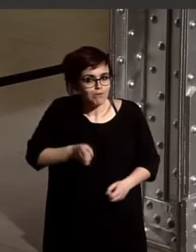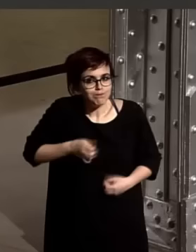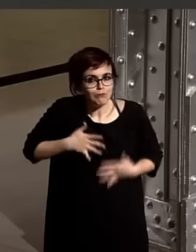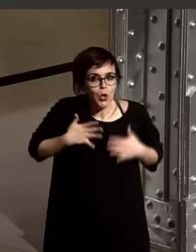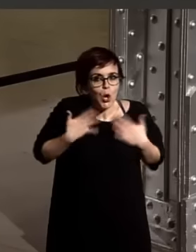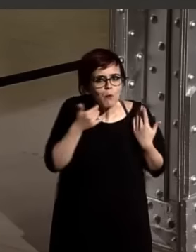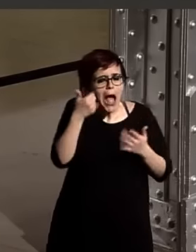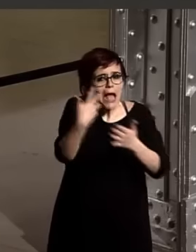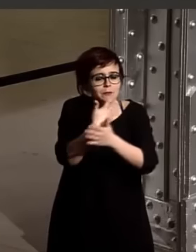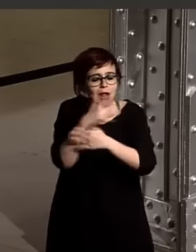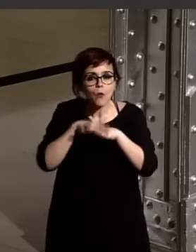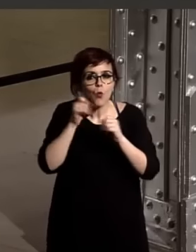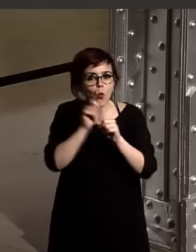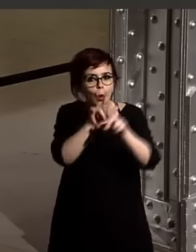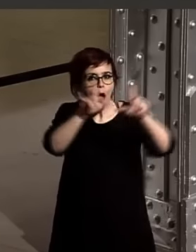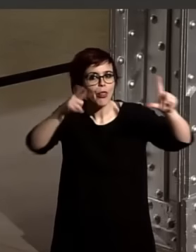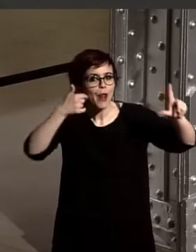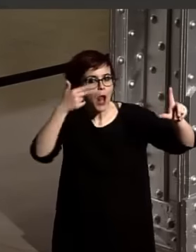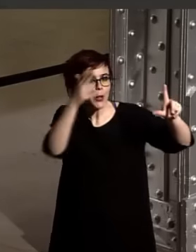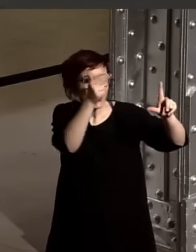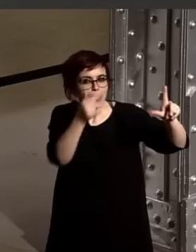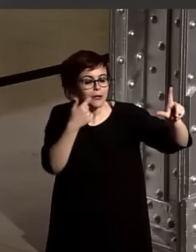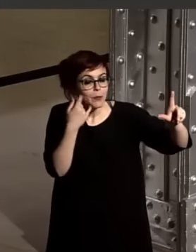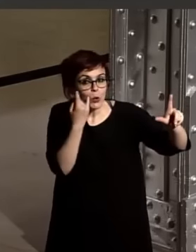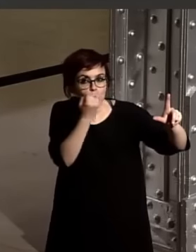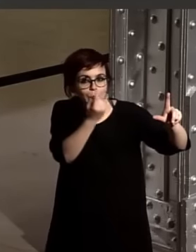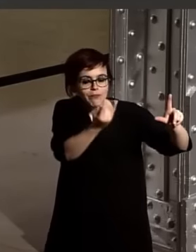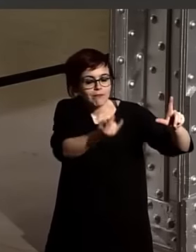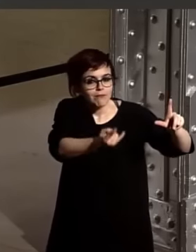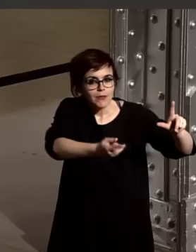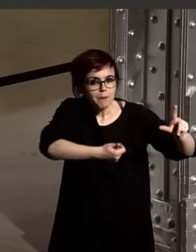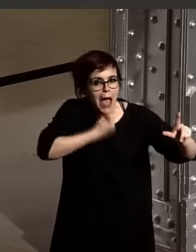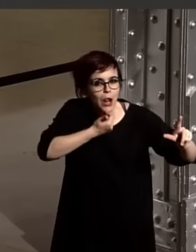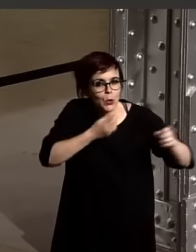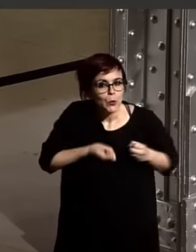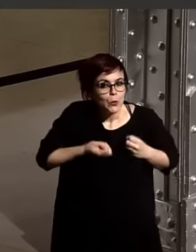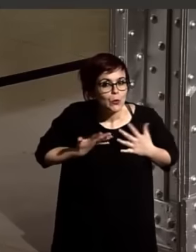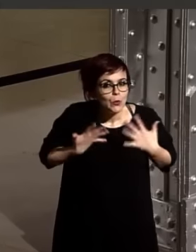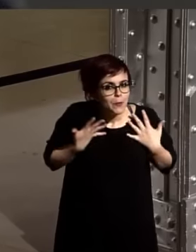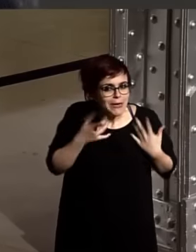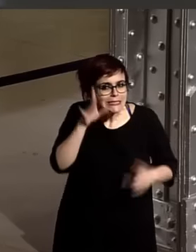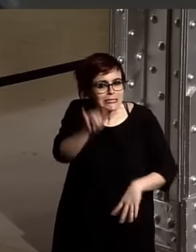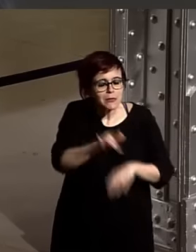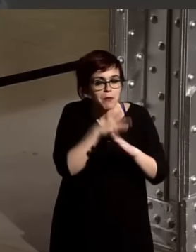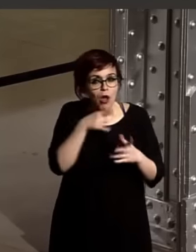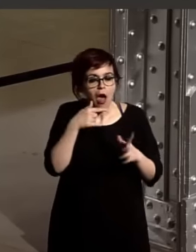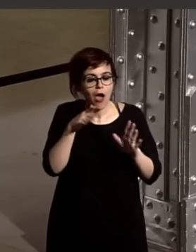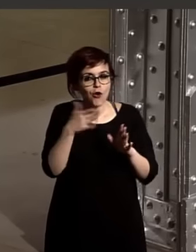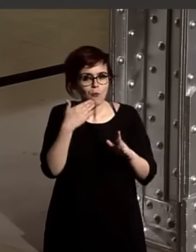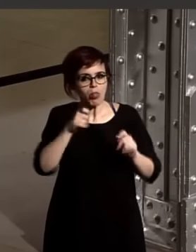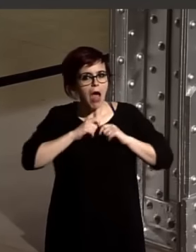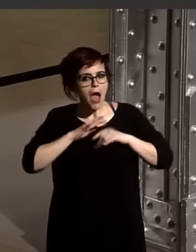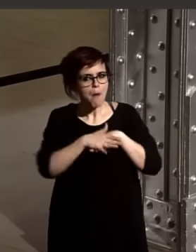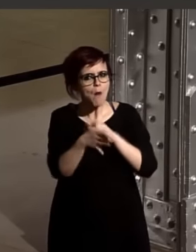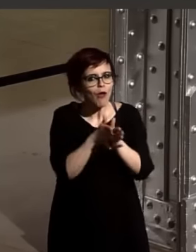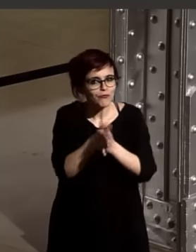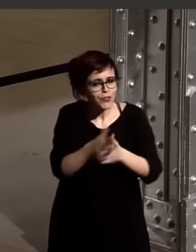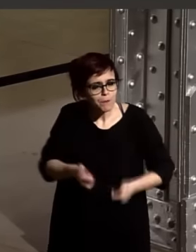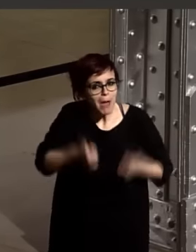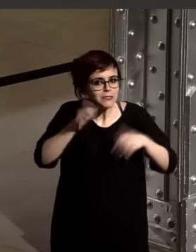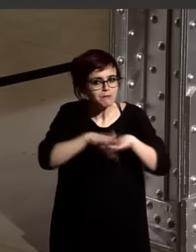puedo explicar puede una obra de arte algo que me lleva un poco más allá de lo meramente material lo que hace es estimularme para intentar entenderlo